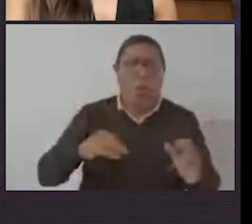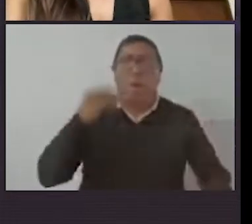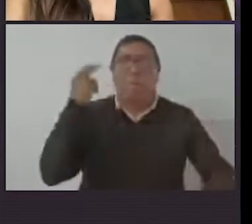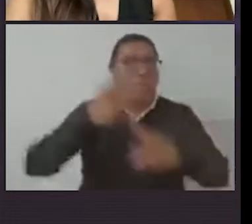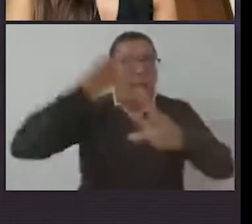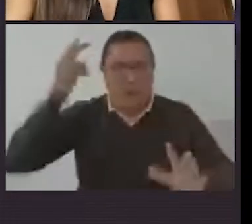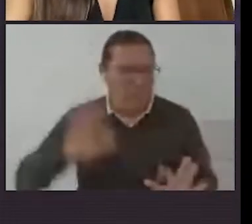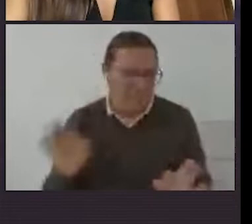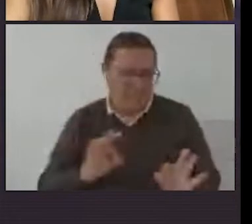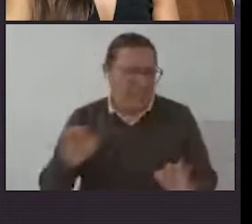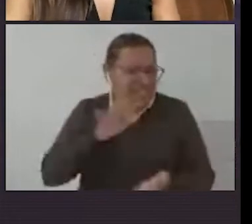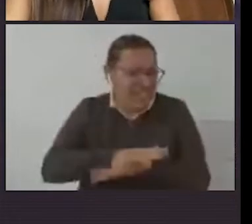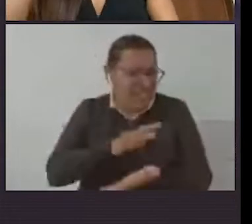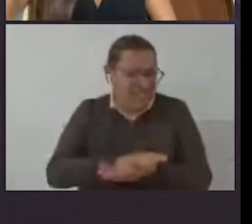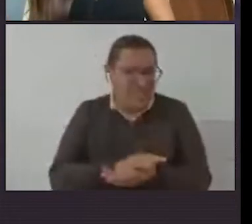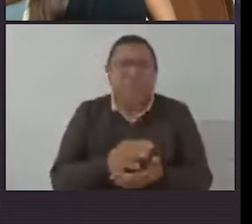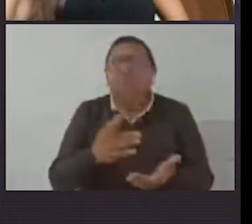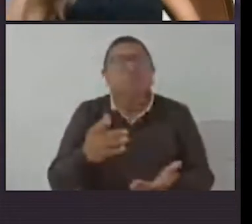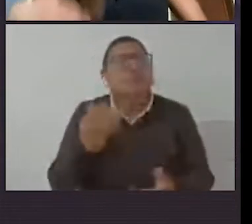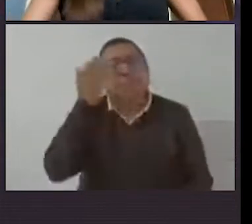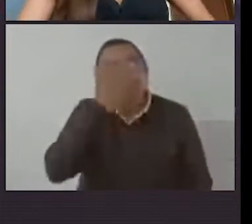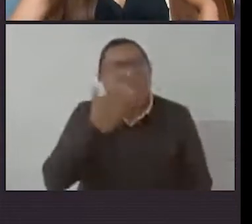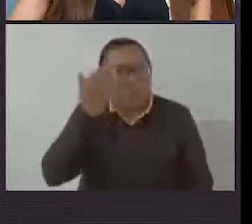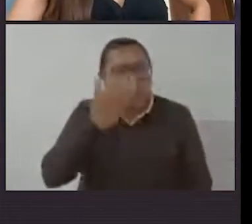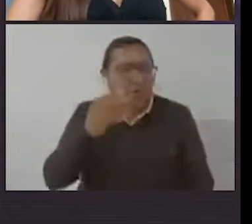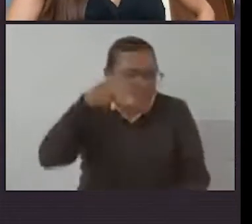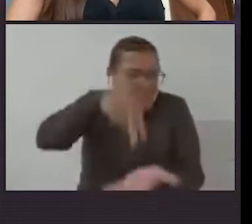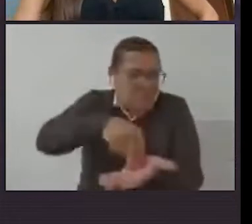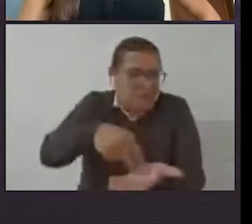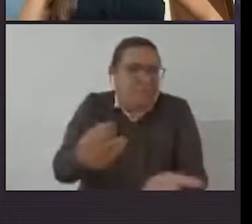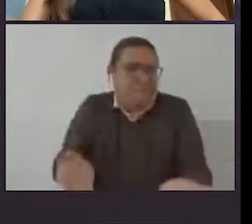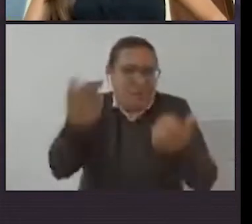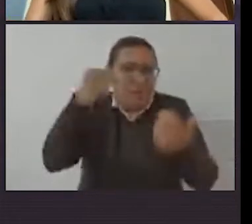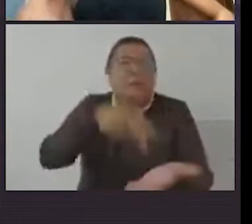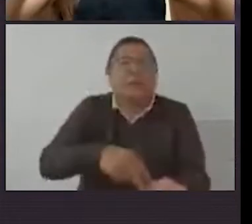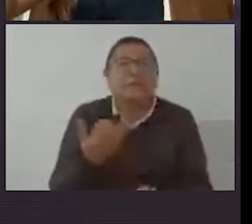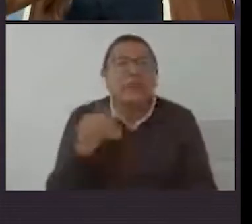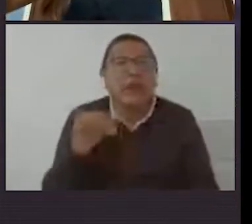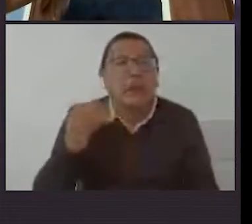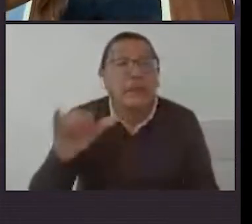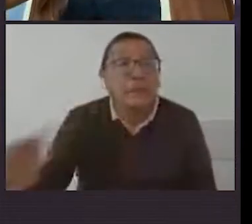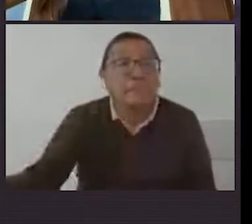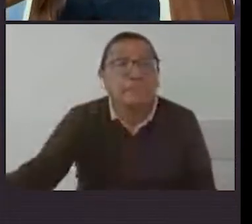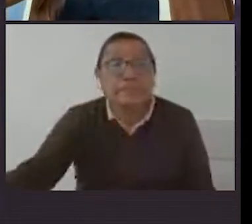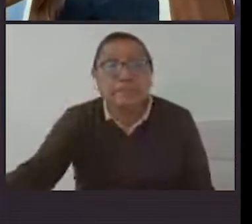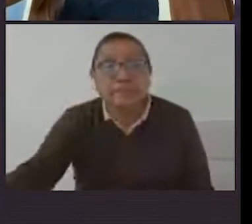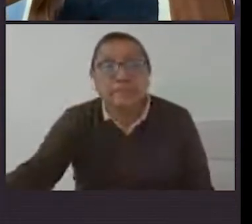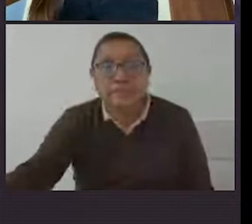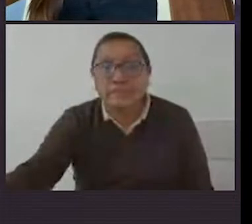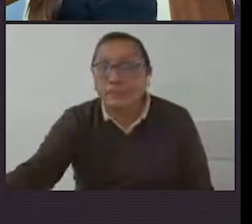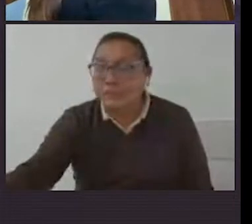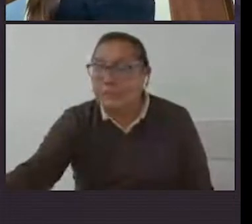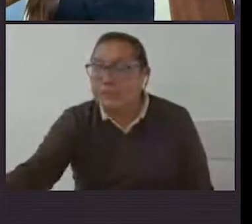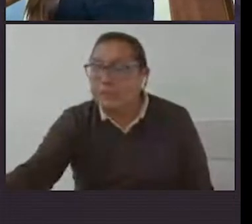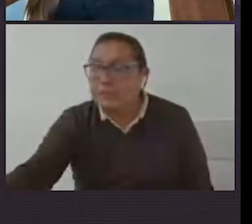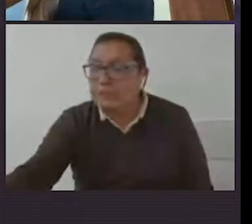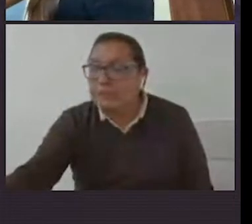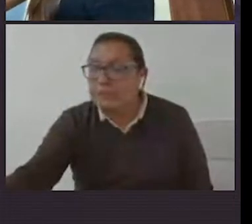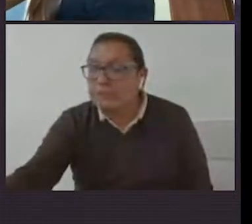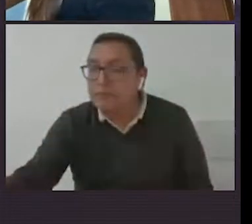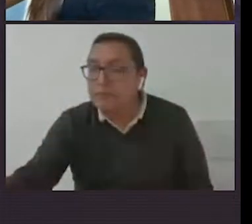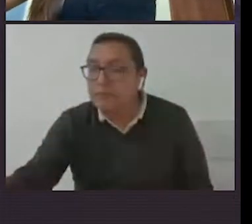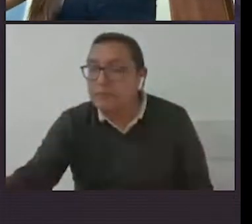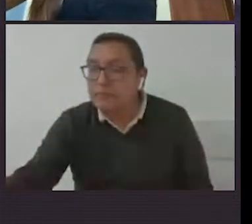nada. Solamente quiero que te pongas de pie. Confírmenme en el chat. Quiero que en el chat me pongan dedito arriba o que me